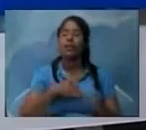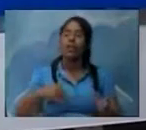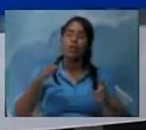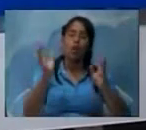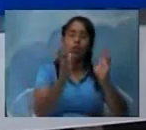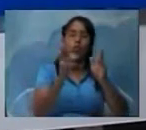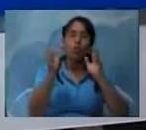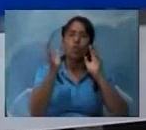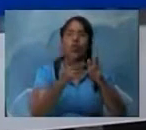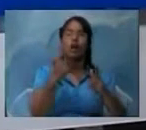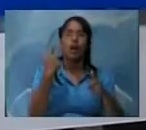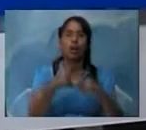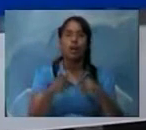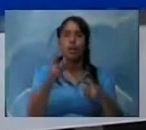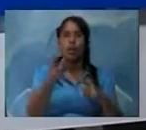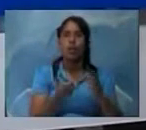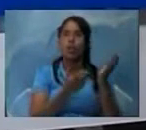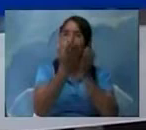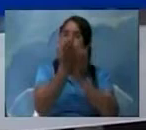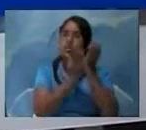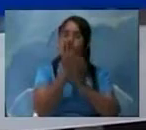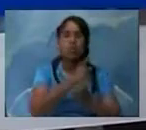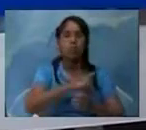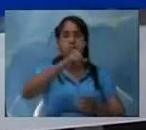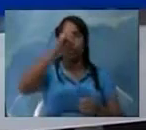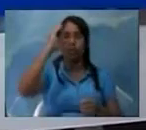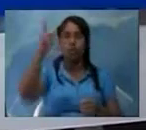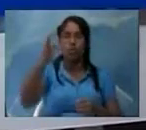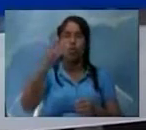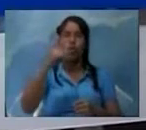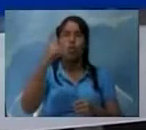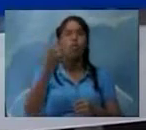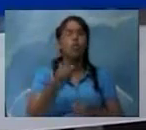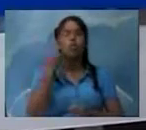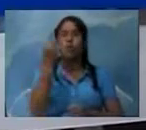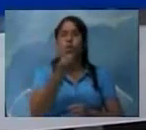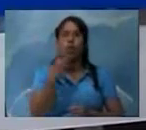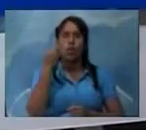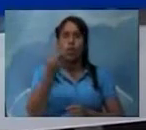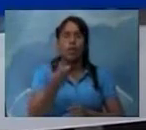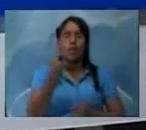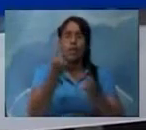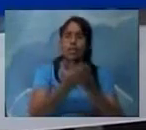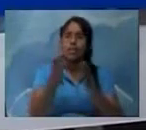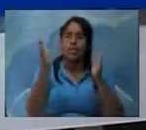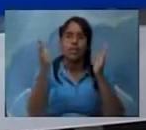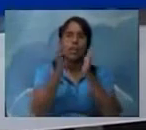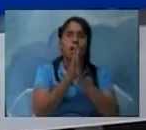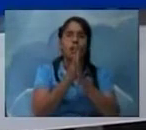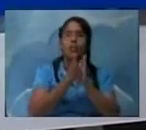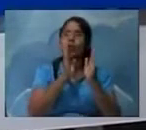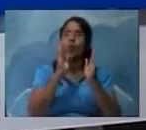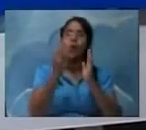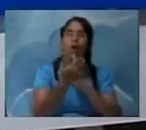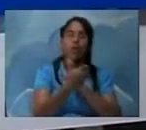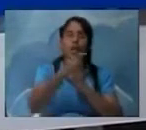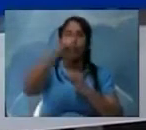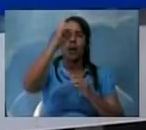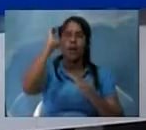hermano, aquellos siervos del Señor, unos muchachos santos, consagrados a